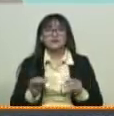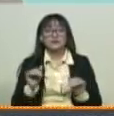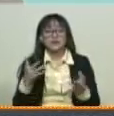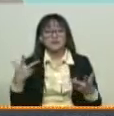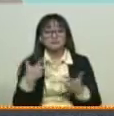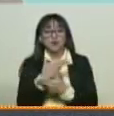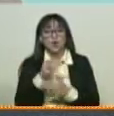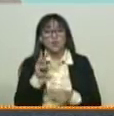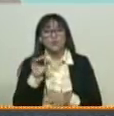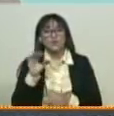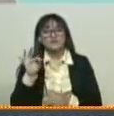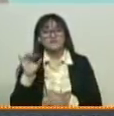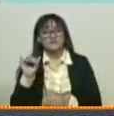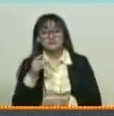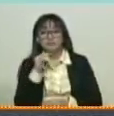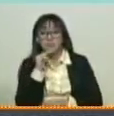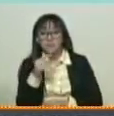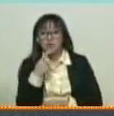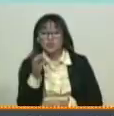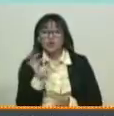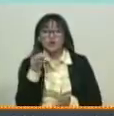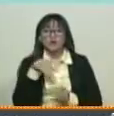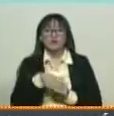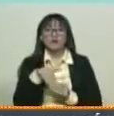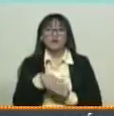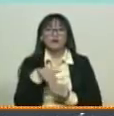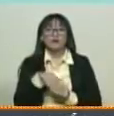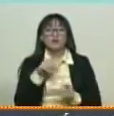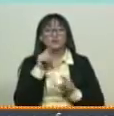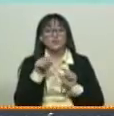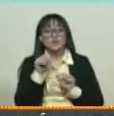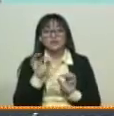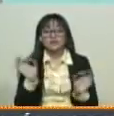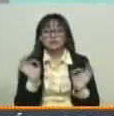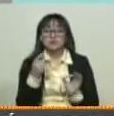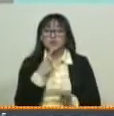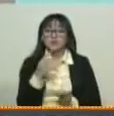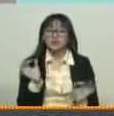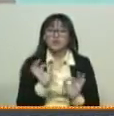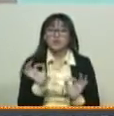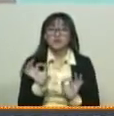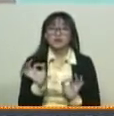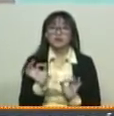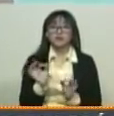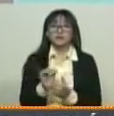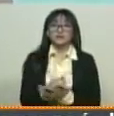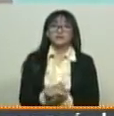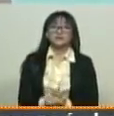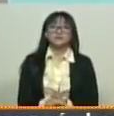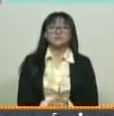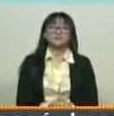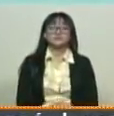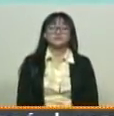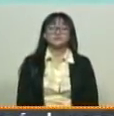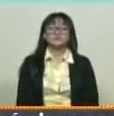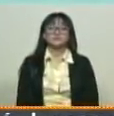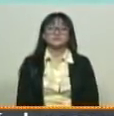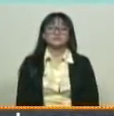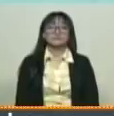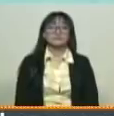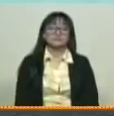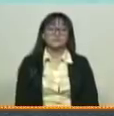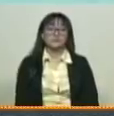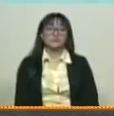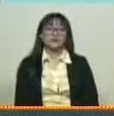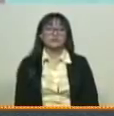a Almagro, porque no dijo nada sobre las elecciones en Honduras por Twitter ni por ninguna de las redes sociales que maneja para atacar y para agredir a Venezuela. Podrían